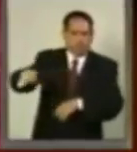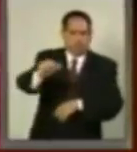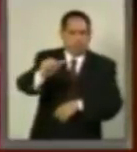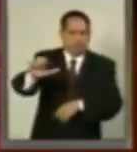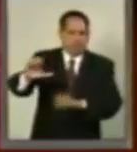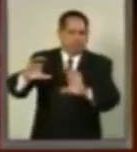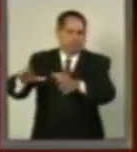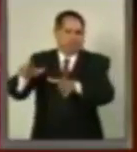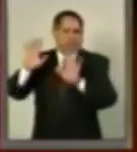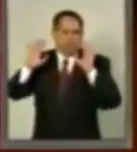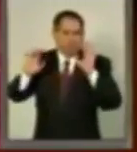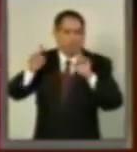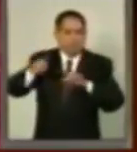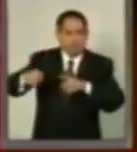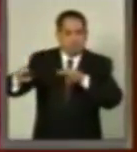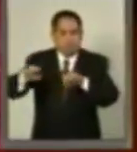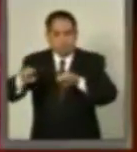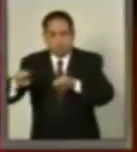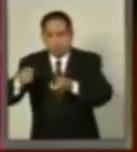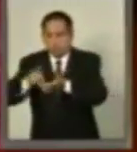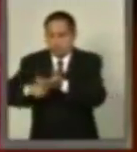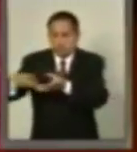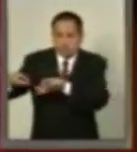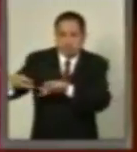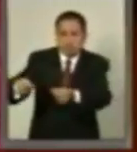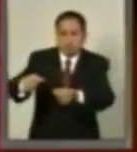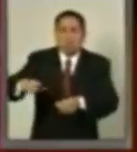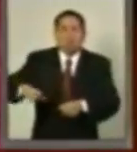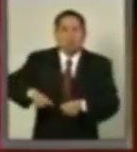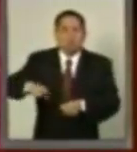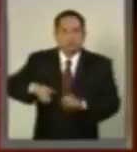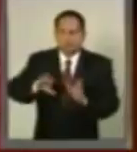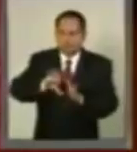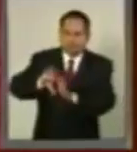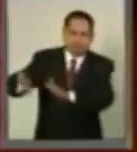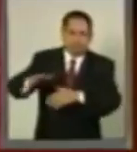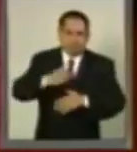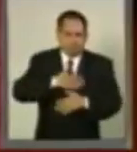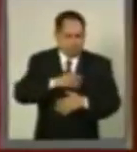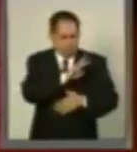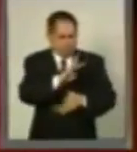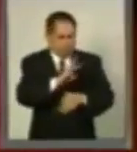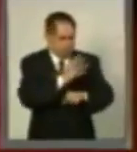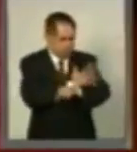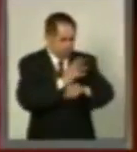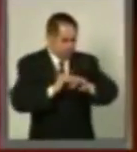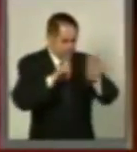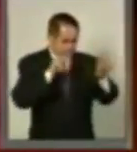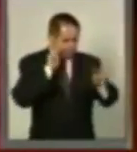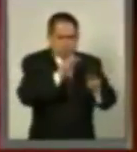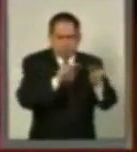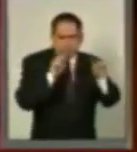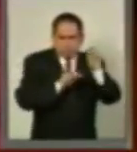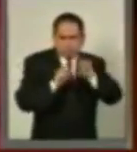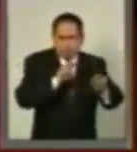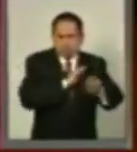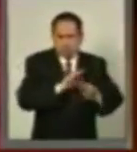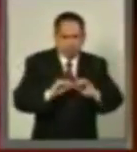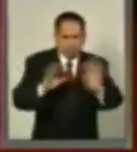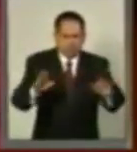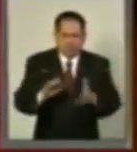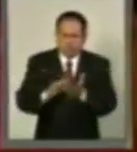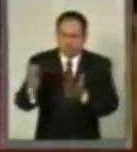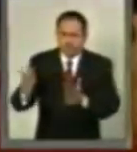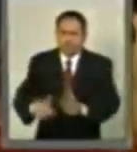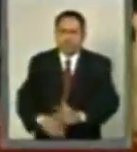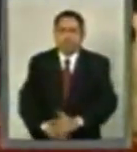maneje, le toca manejar, que son recursos públicos al gobierno, está en portales, está de manera transparente, ahí a la vista de todos. Muchas